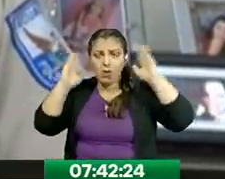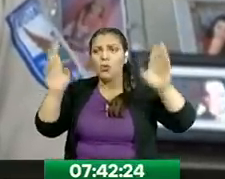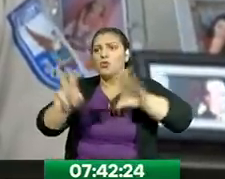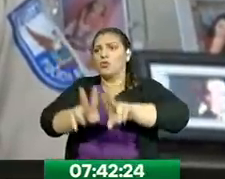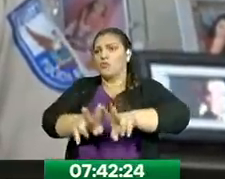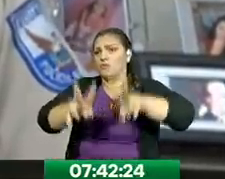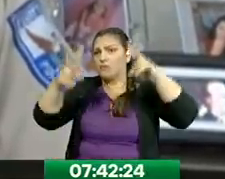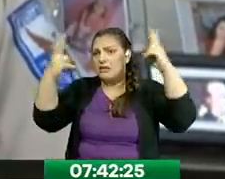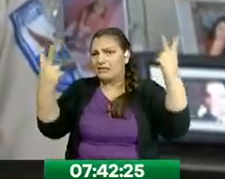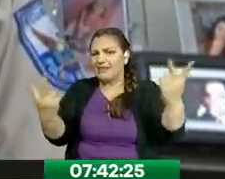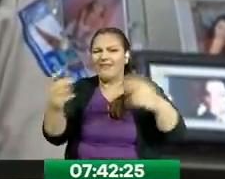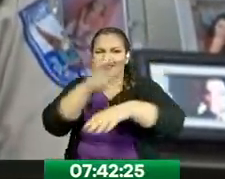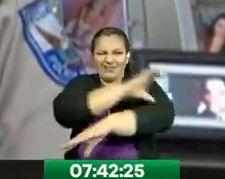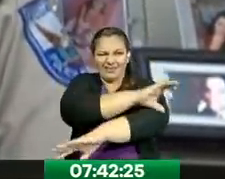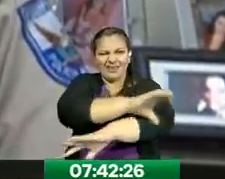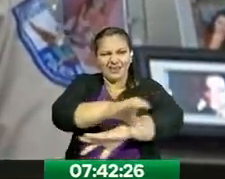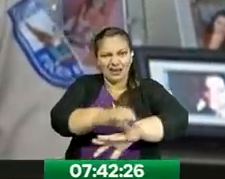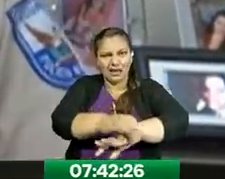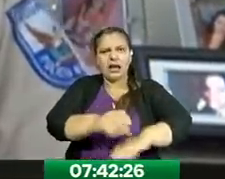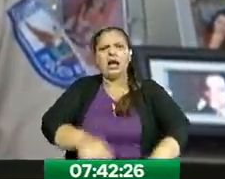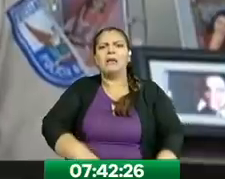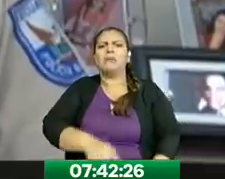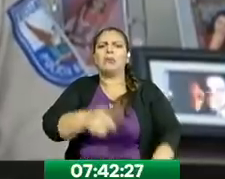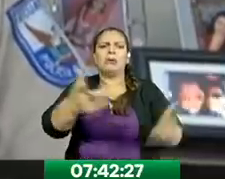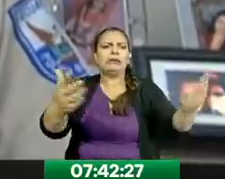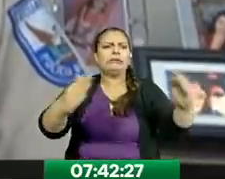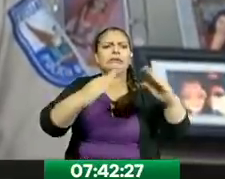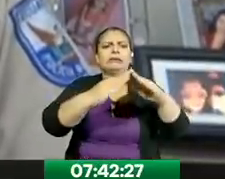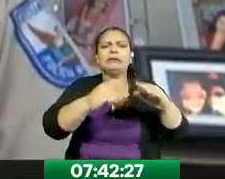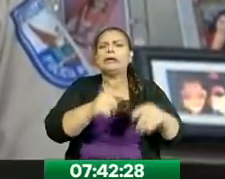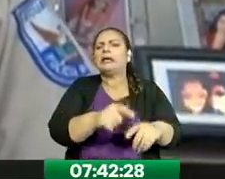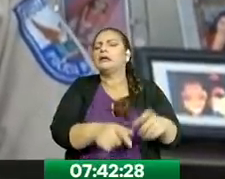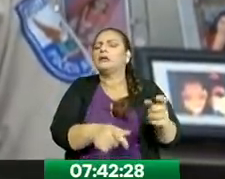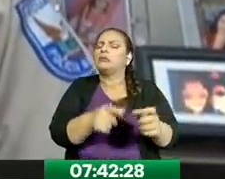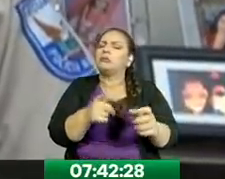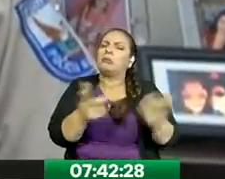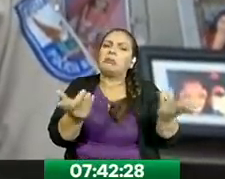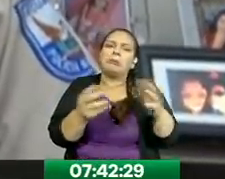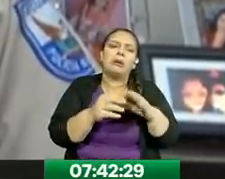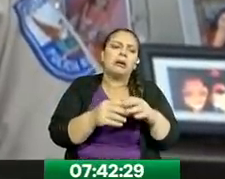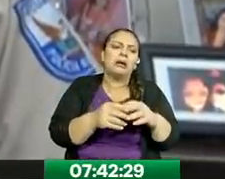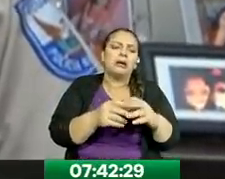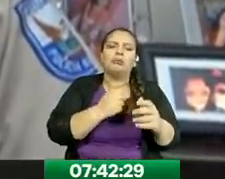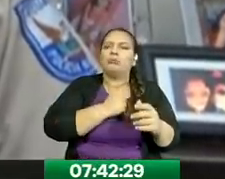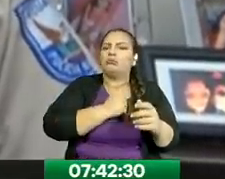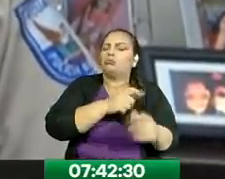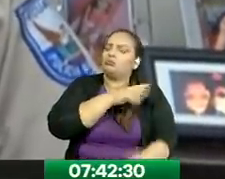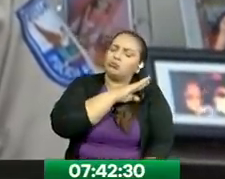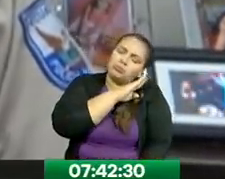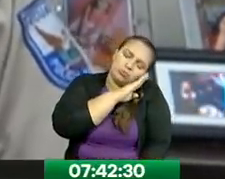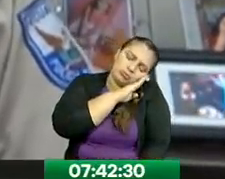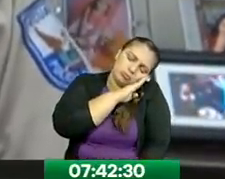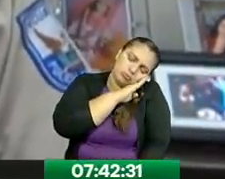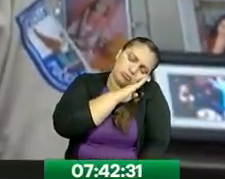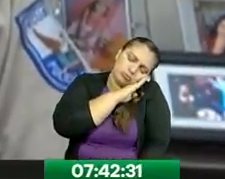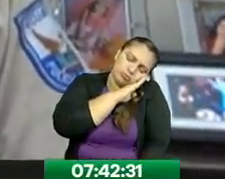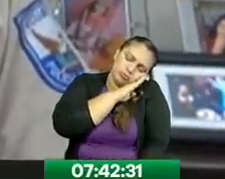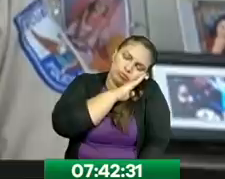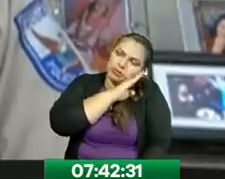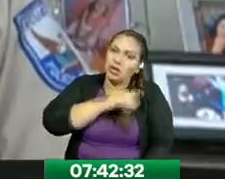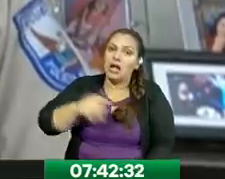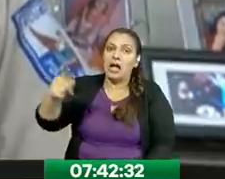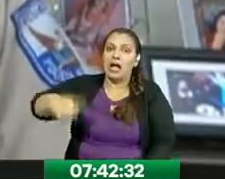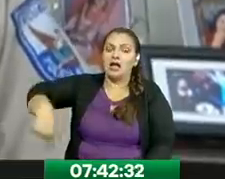cintas estaban dormidos nos atacaban de esta manera y van a la fuerza con armas de fuego y de esa manera sometían a las